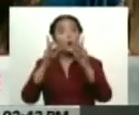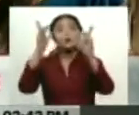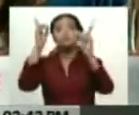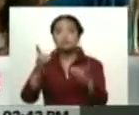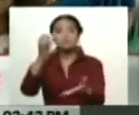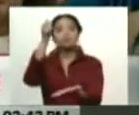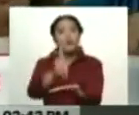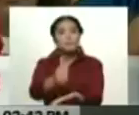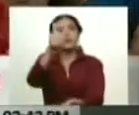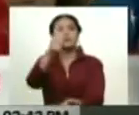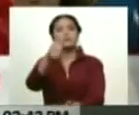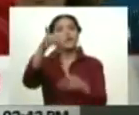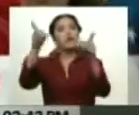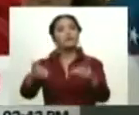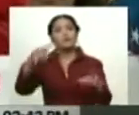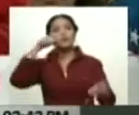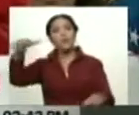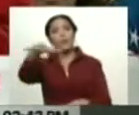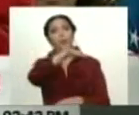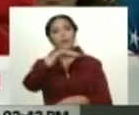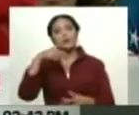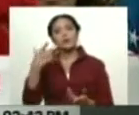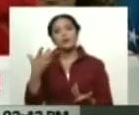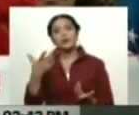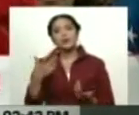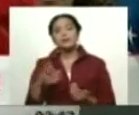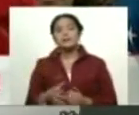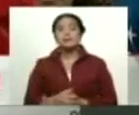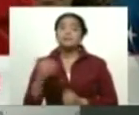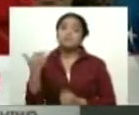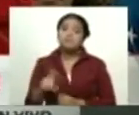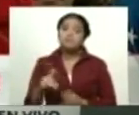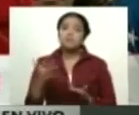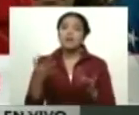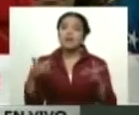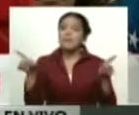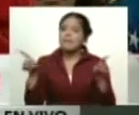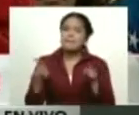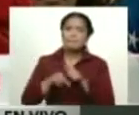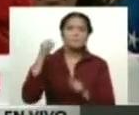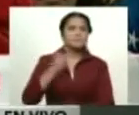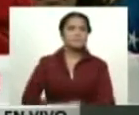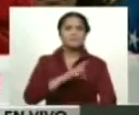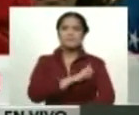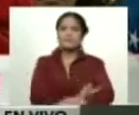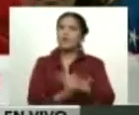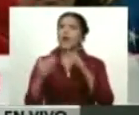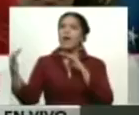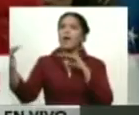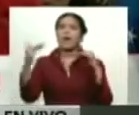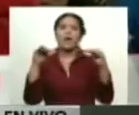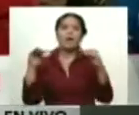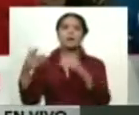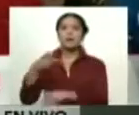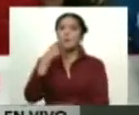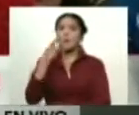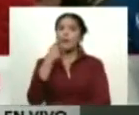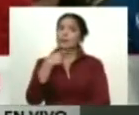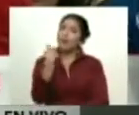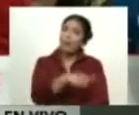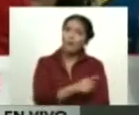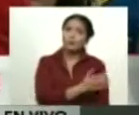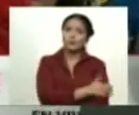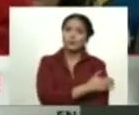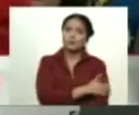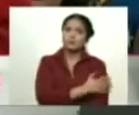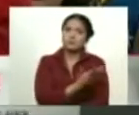pueblo. Lamentablemente al frente no hemos tenido la misma hidalguía, la misma ética política, lamentablemente. A esta